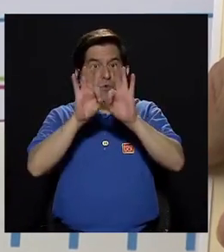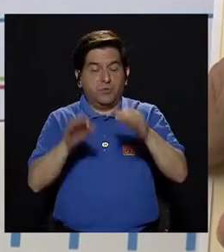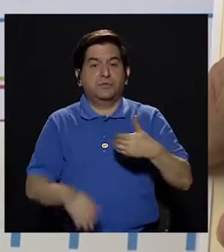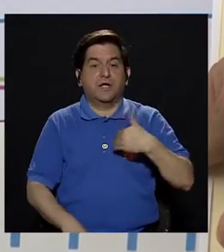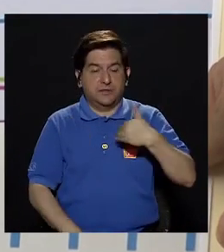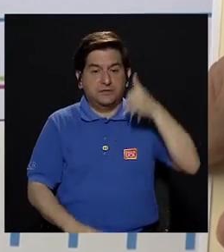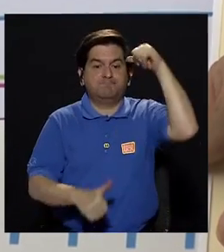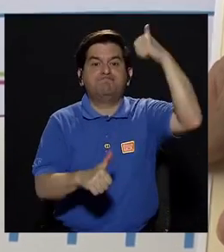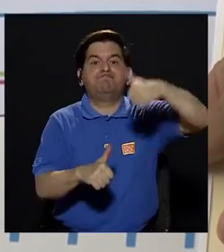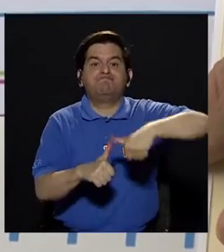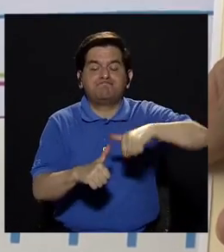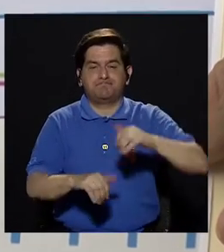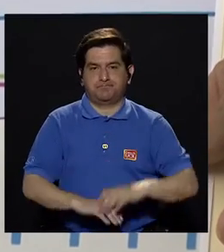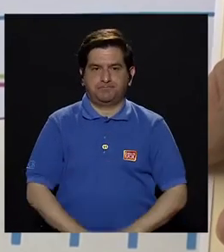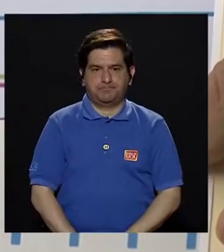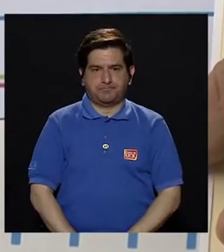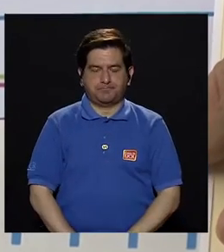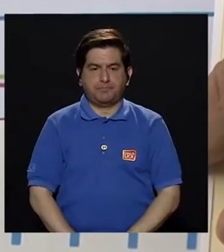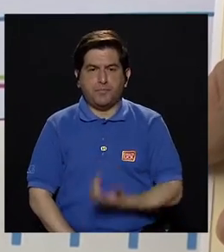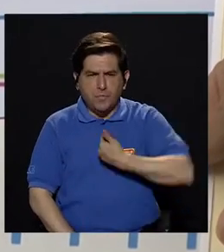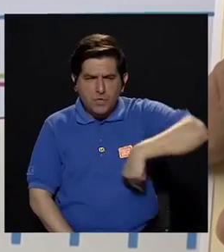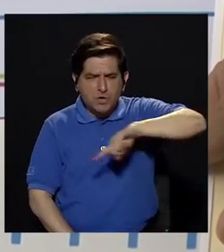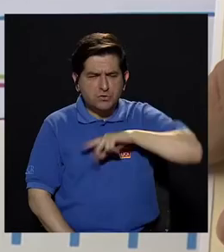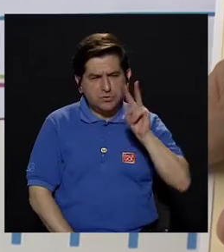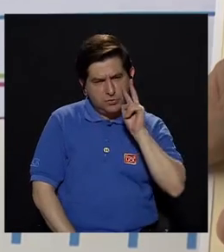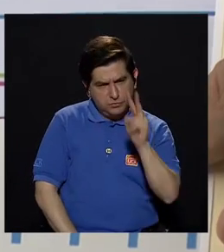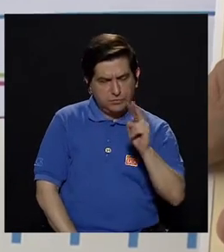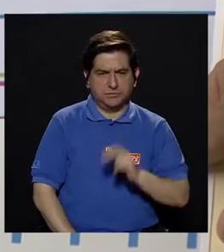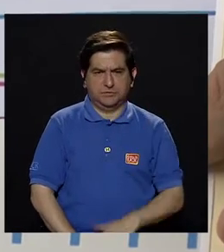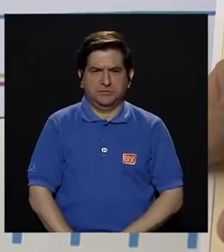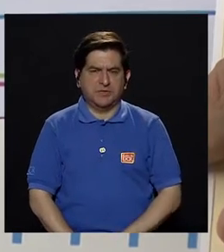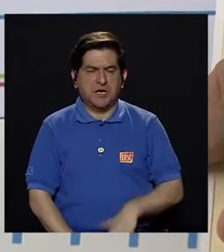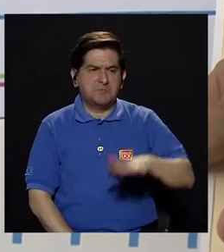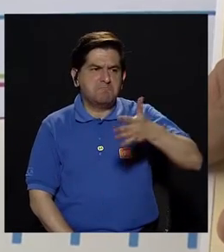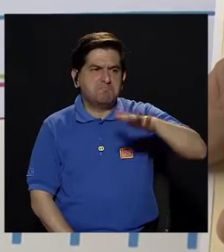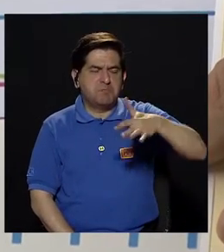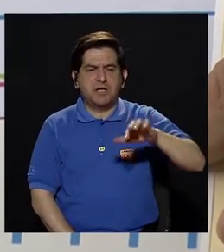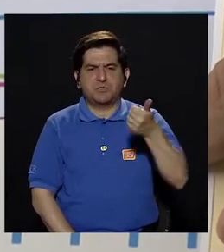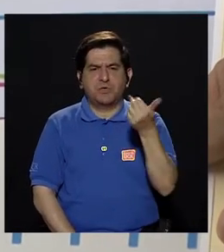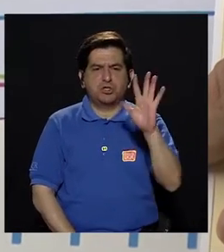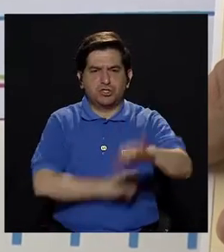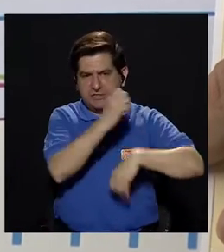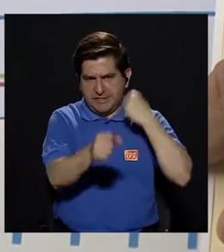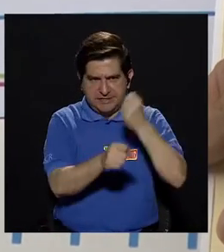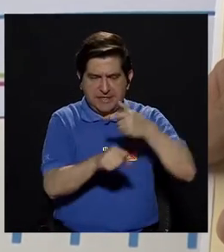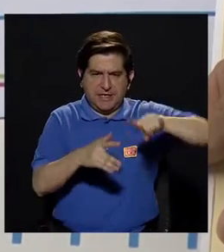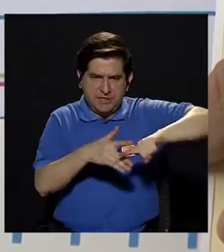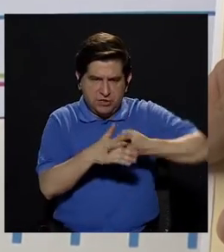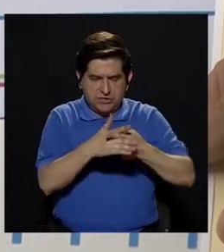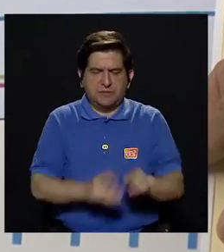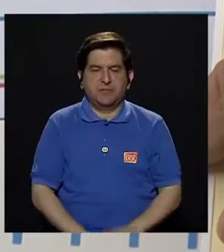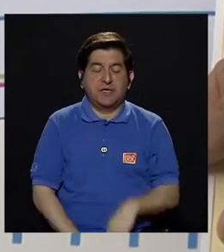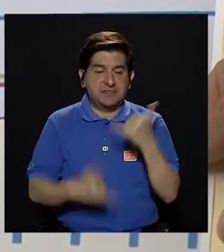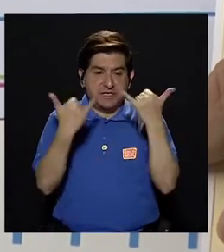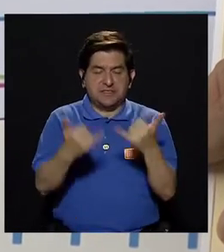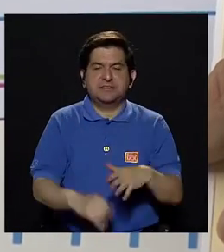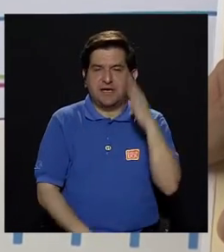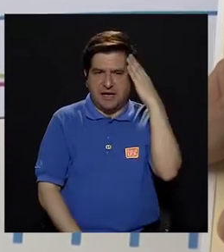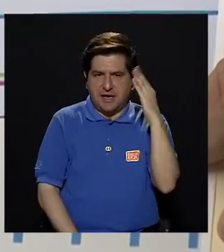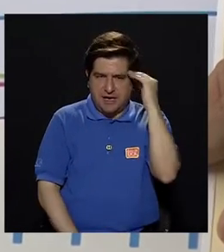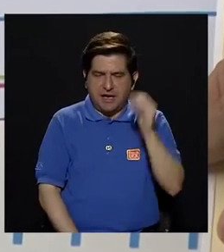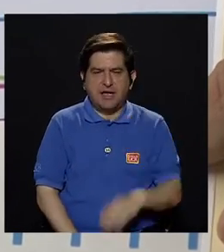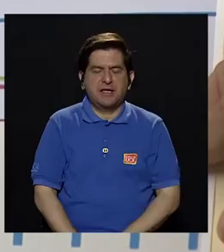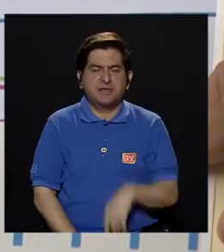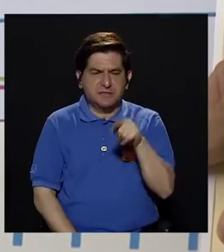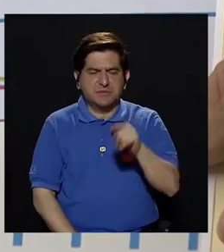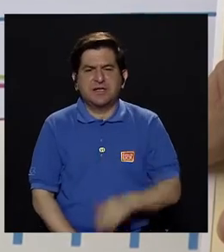de tenerlo en cuenta. Entonces, bueno, cuando nosotros vemos es que, digamos, aproximadamente a los 15 años, cuando se empiezan las experiencias sexuales,